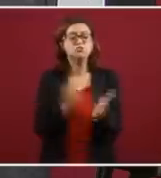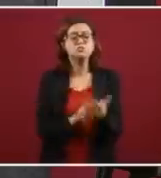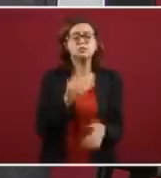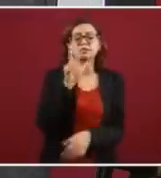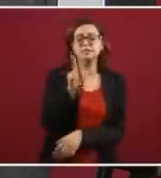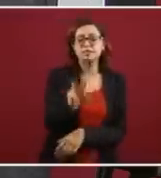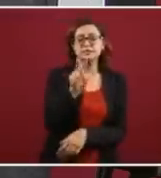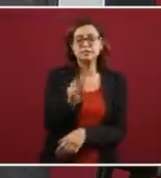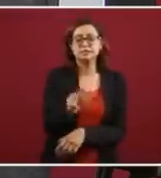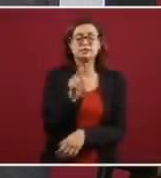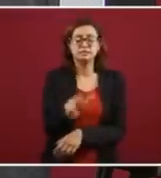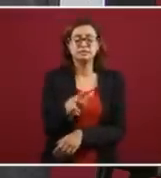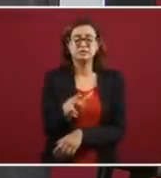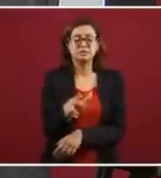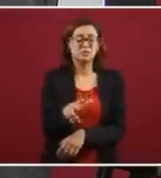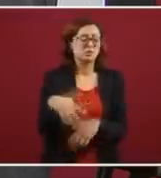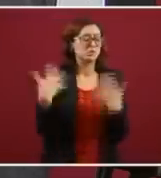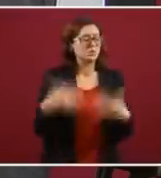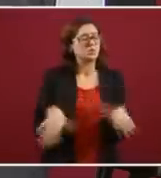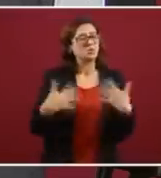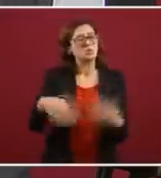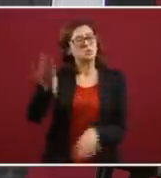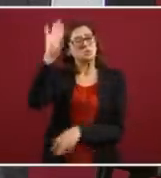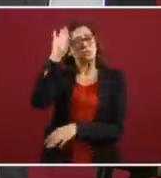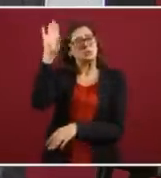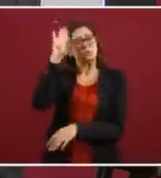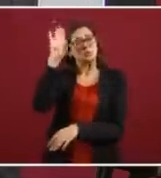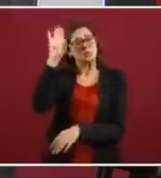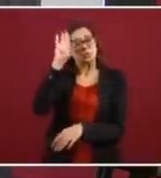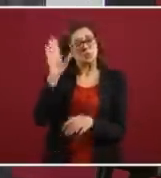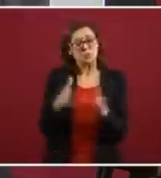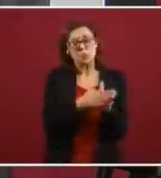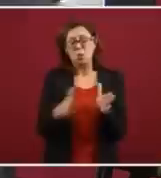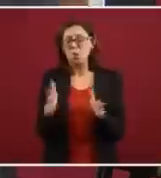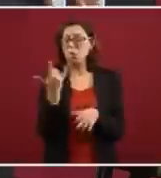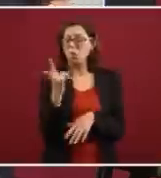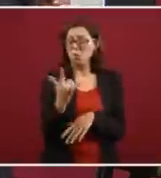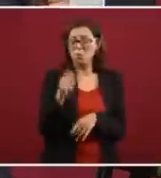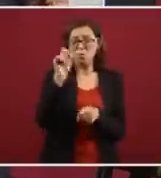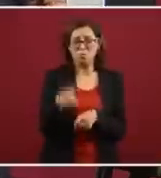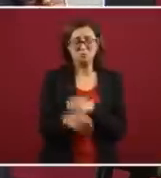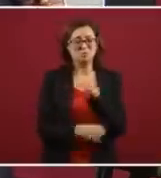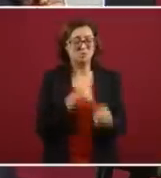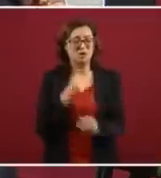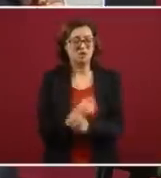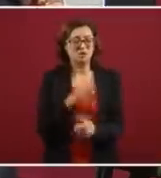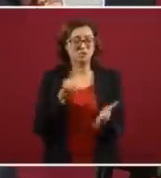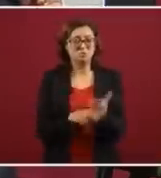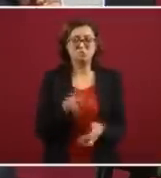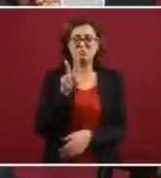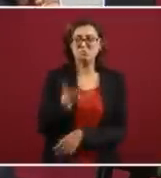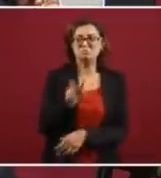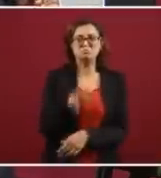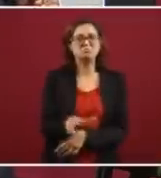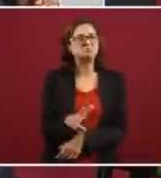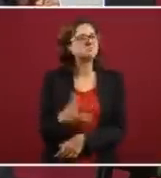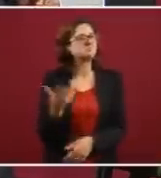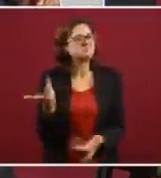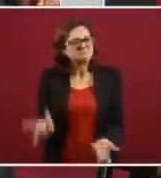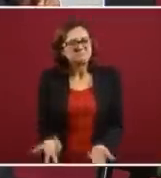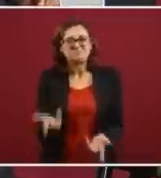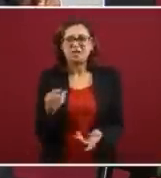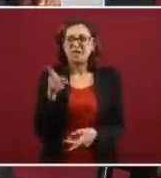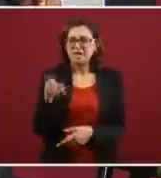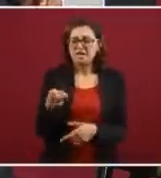2018, con una cifra récord el del mes de julio del mismo año. Impunidad e ineficiencia